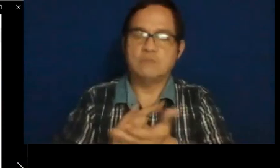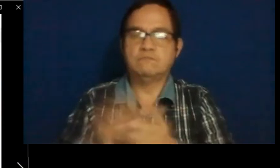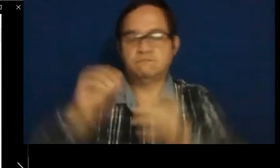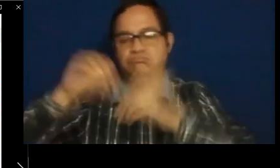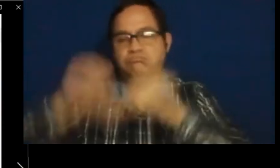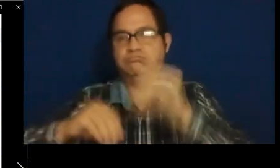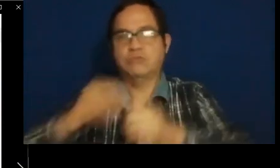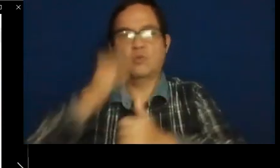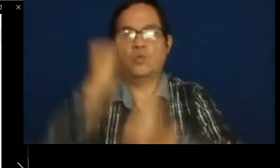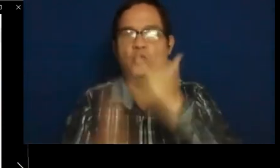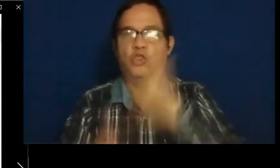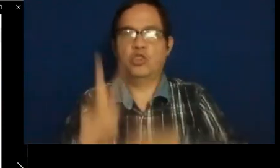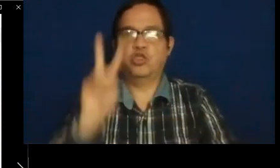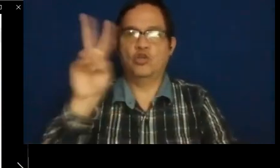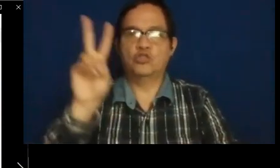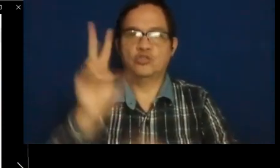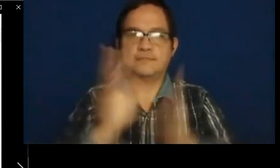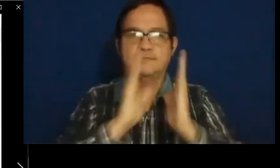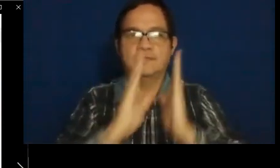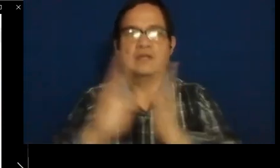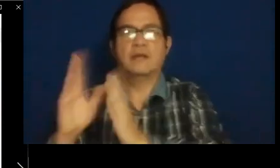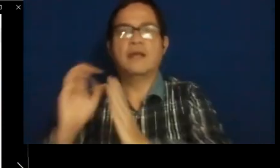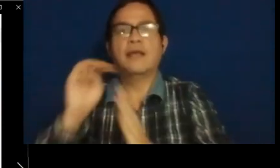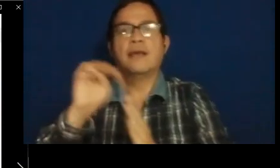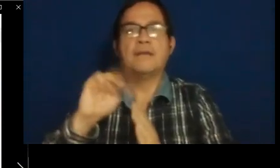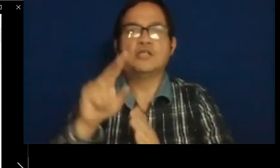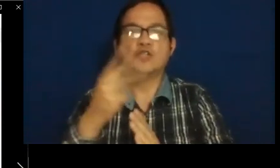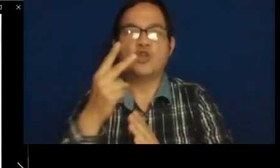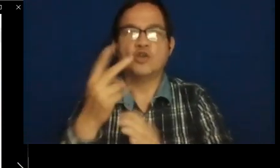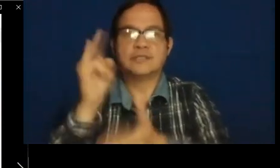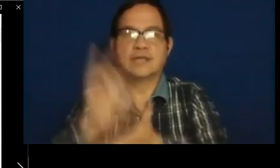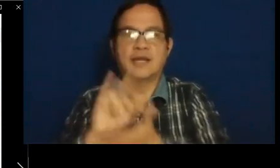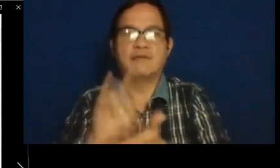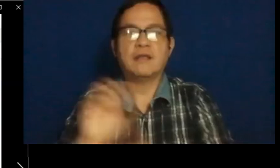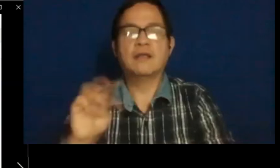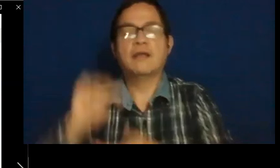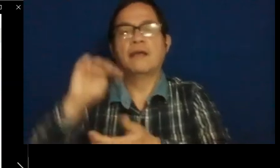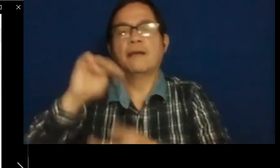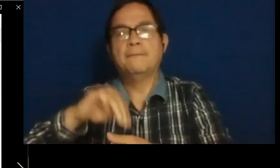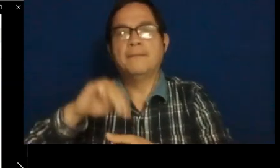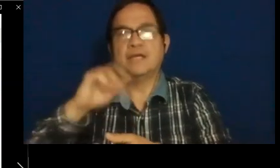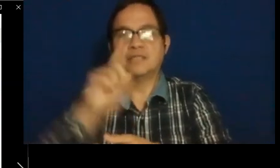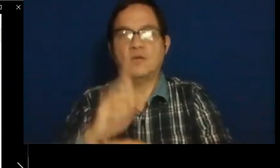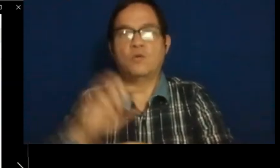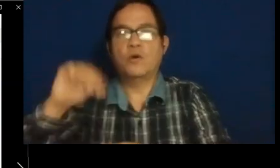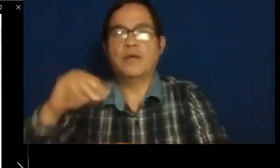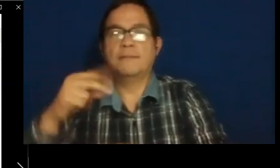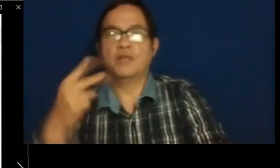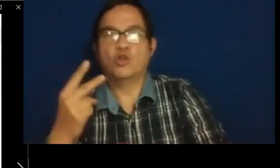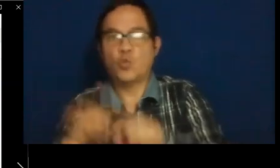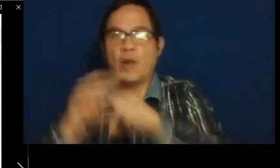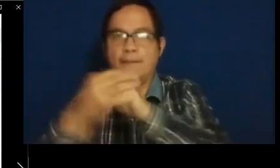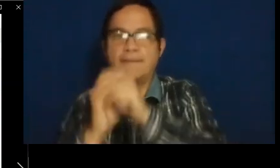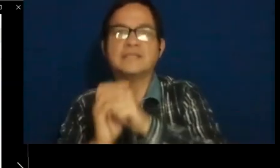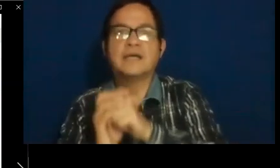diligenciar las últimas dos columnas. Aquí dice masa 2, gravedad, vas calculando. Aquí masa 1 más masa 2 y lo multiplicas por la aceleración que ya